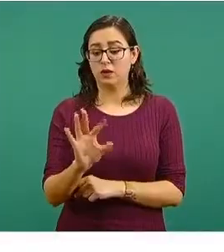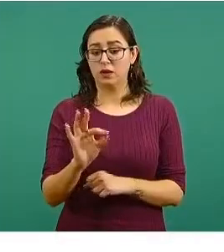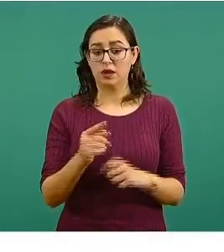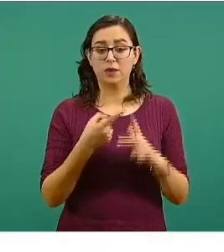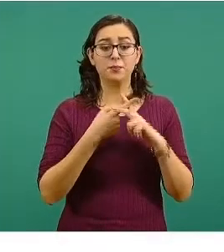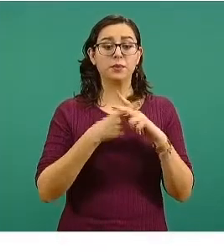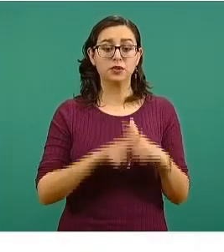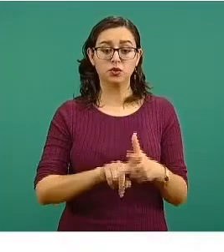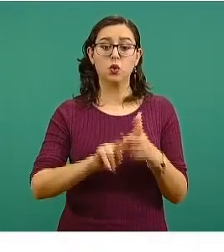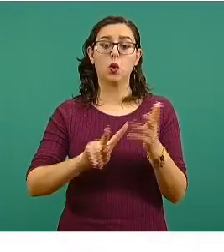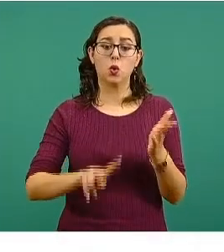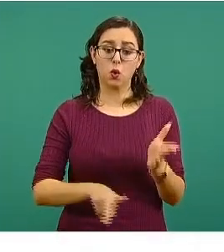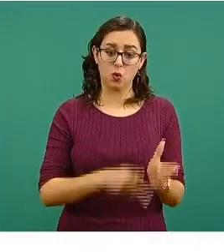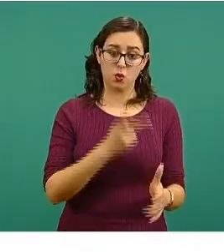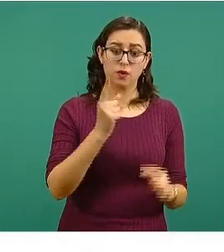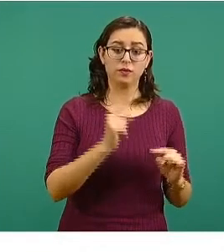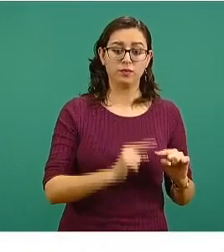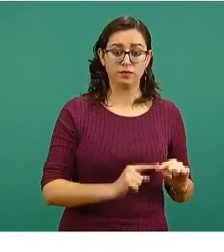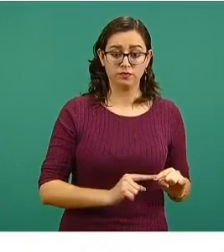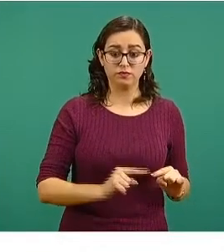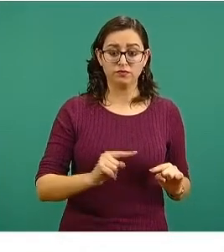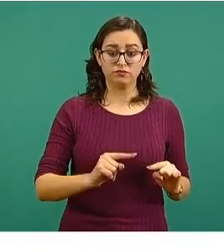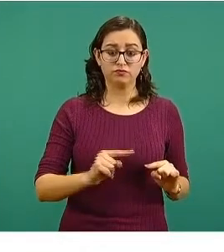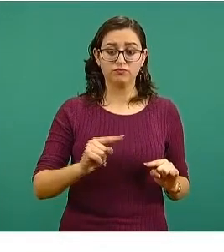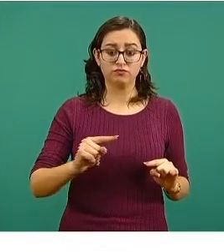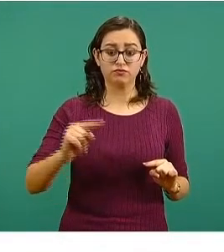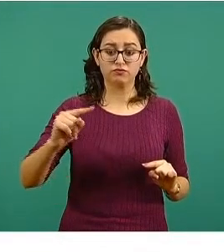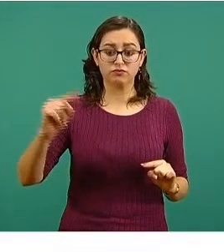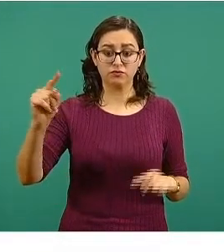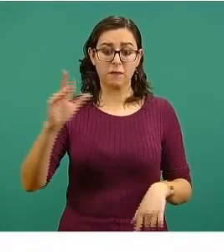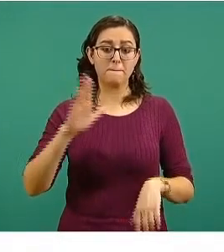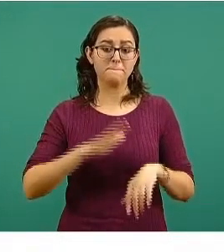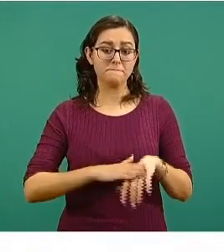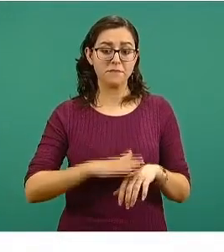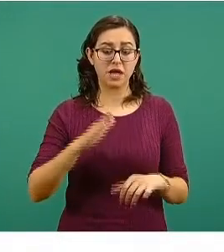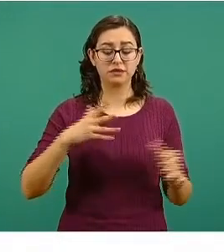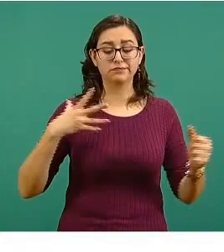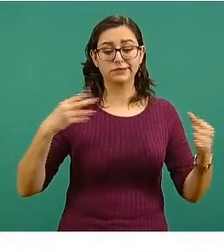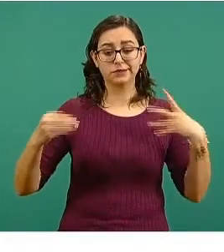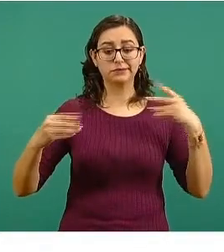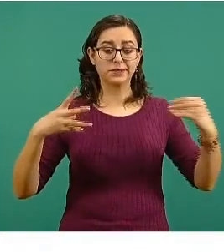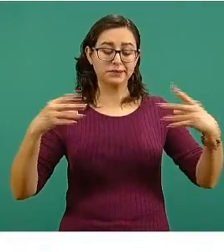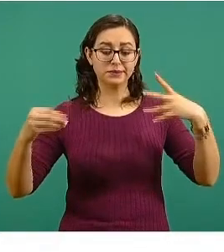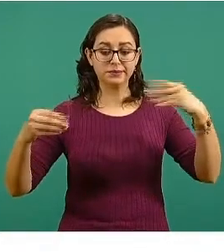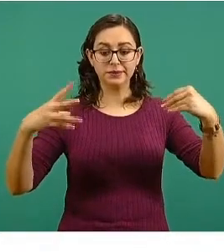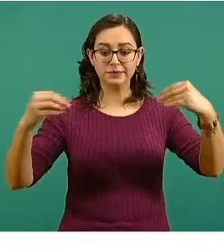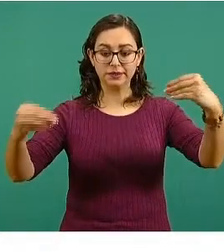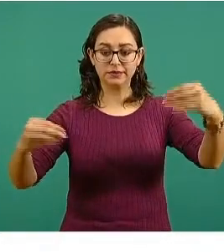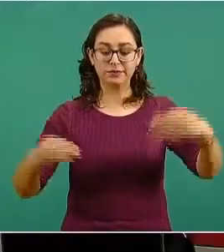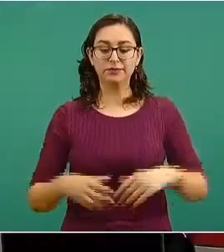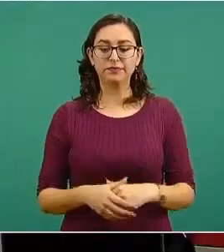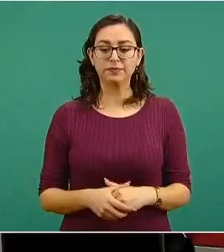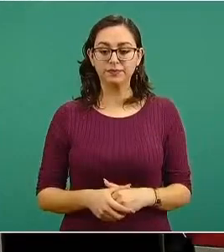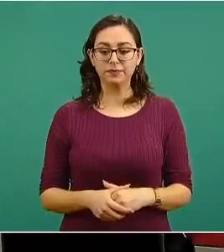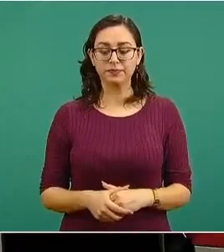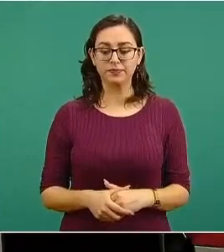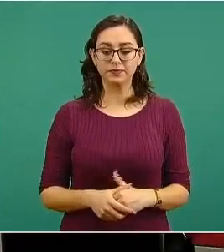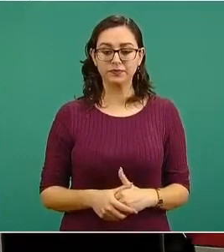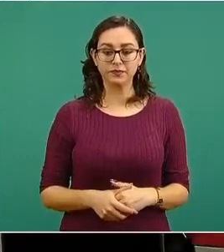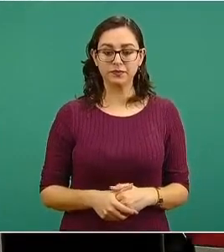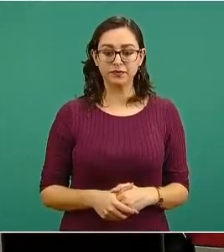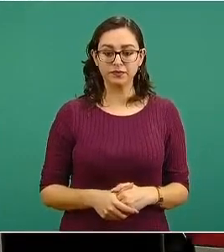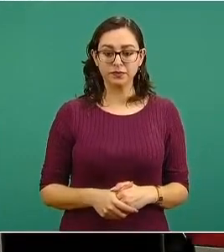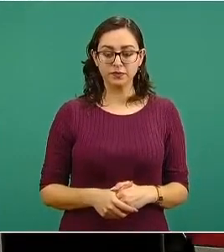cuando incrementa la actividad viral, la actividad de virus respiratorios. La siguiente, por favor.